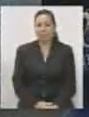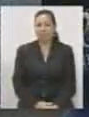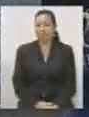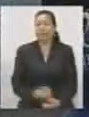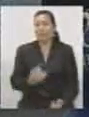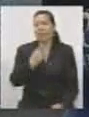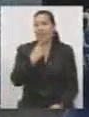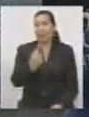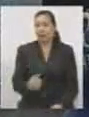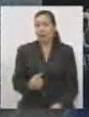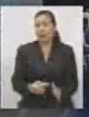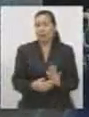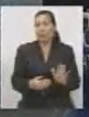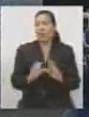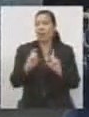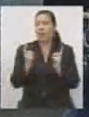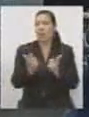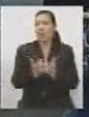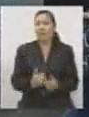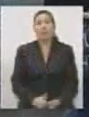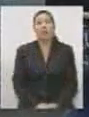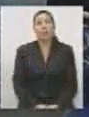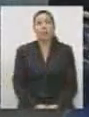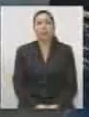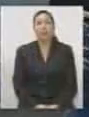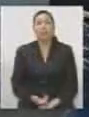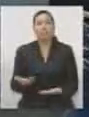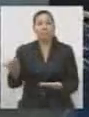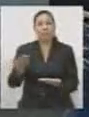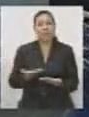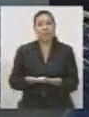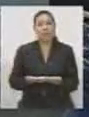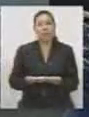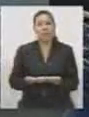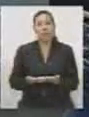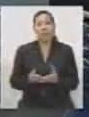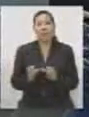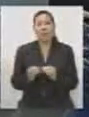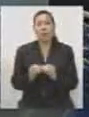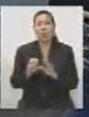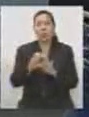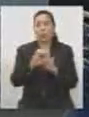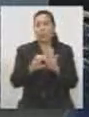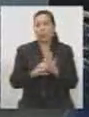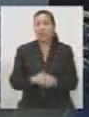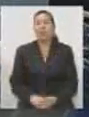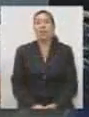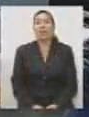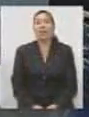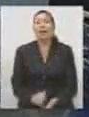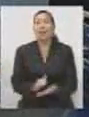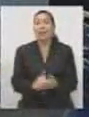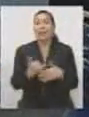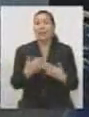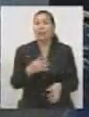Bueno, esta denuncia se presenta ante el Congreso de la República, que es derivada a la Subcomisión de Acusaciones Constitucionales, que